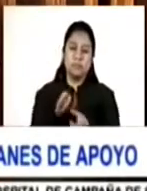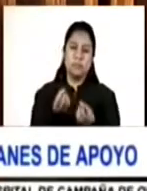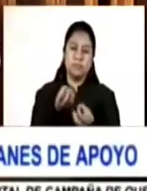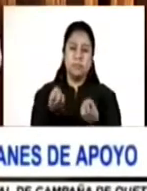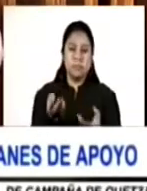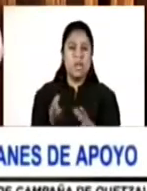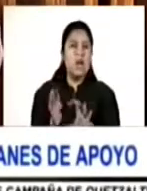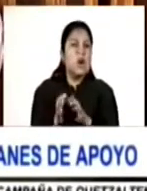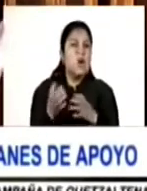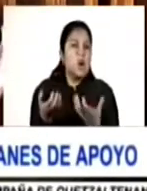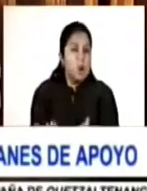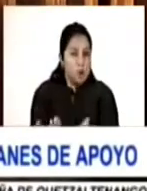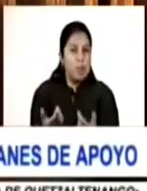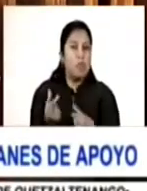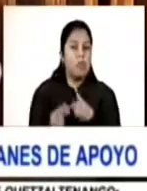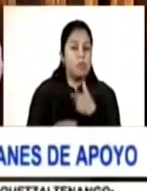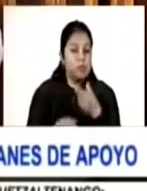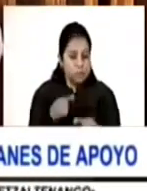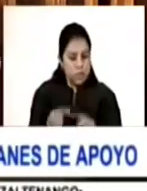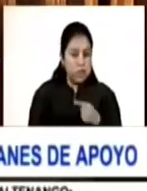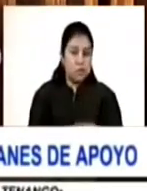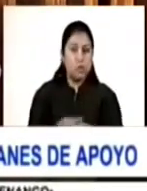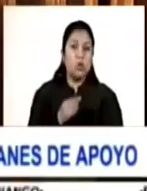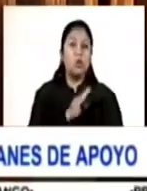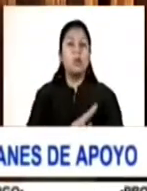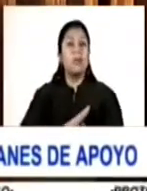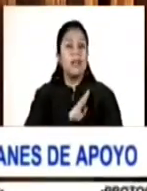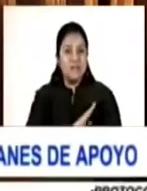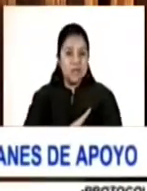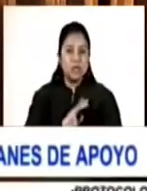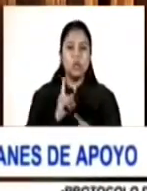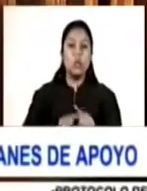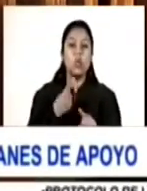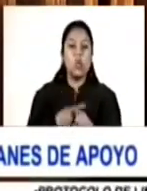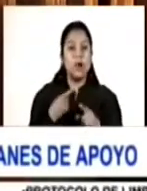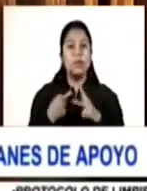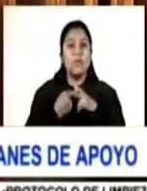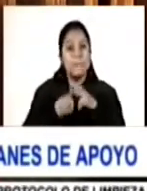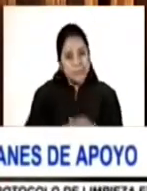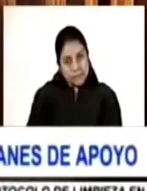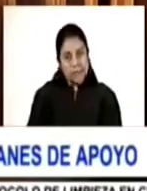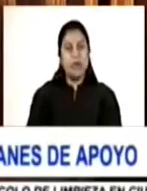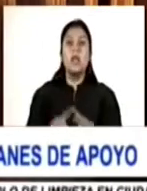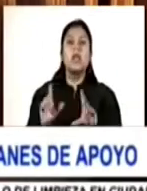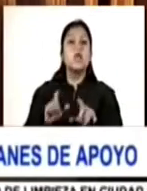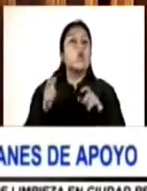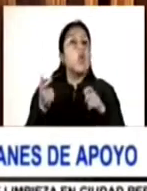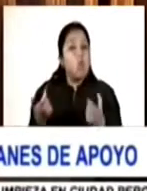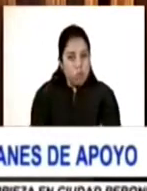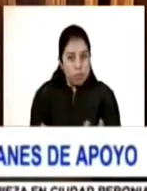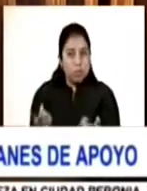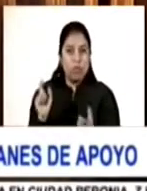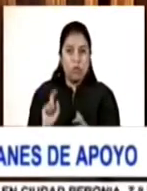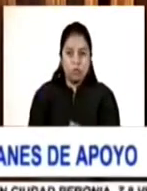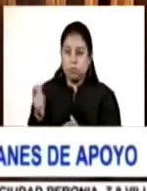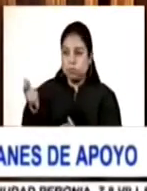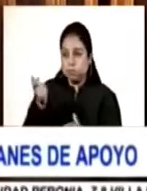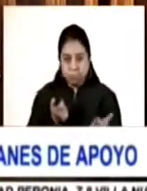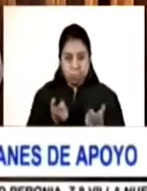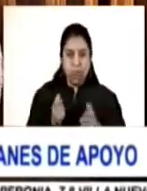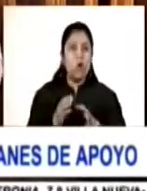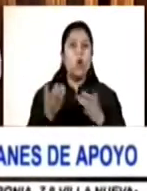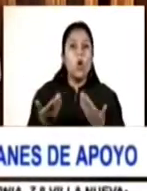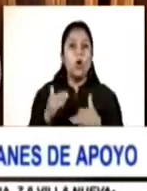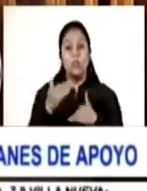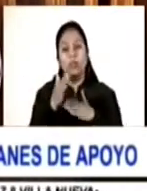amplitud cómo serán los beneficios, desde cuándo estarán vigentes y cuál va a ser la mecánica que va a llevarse a